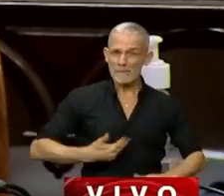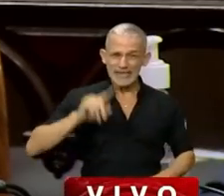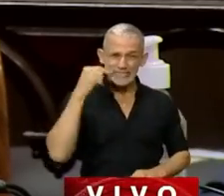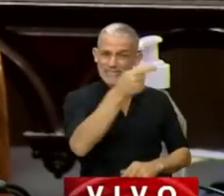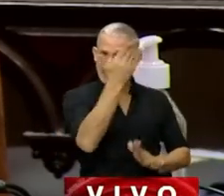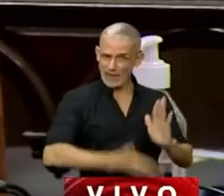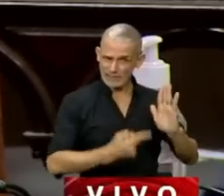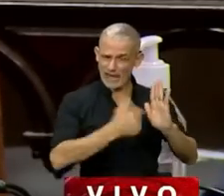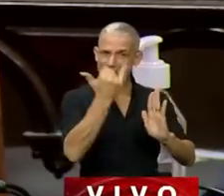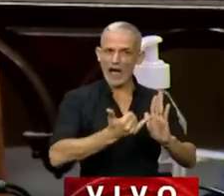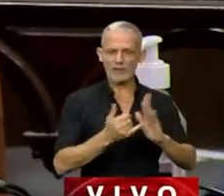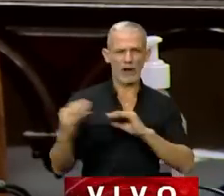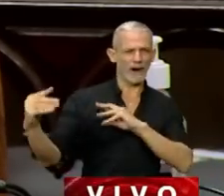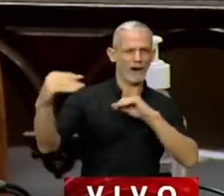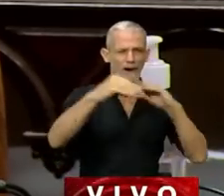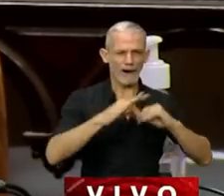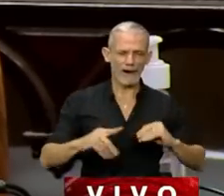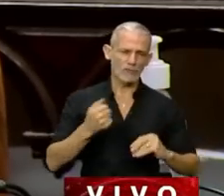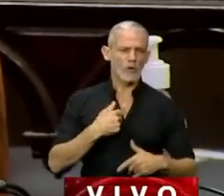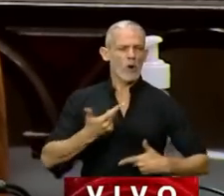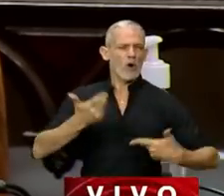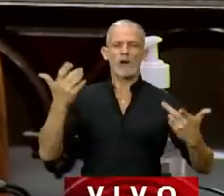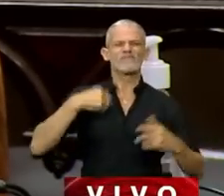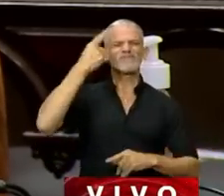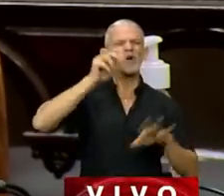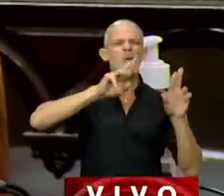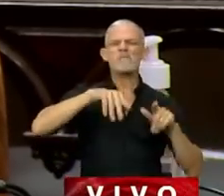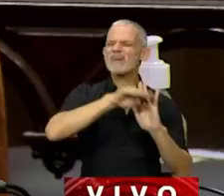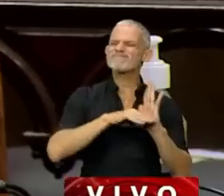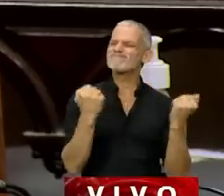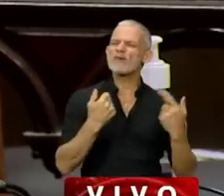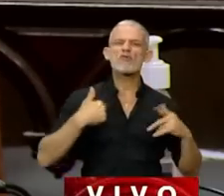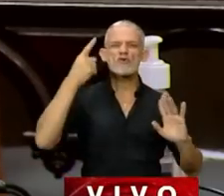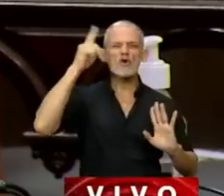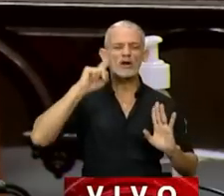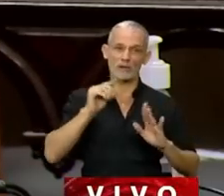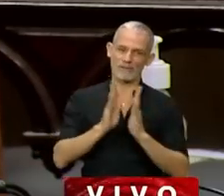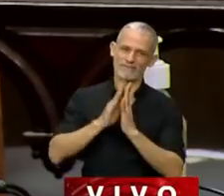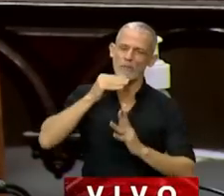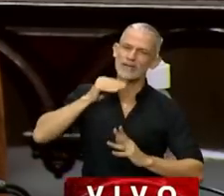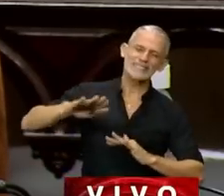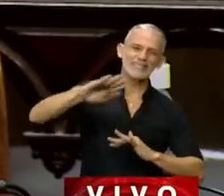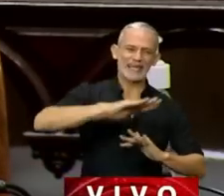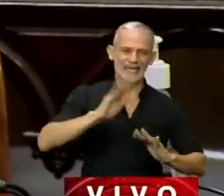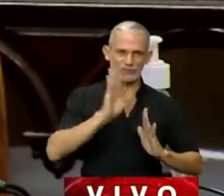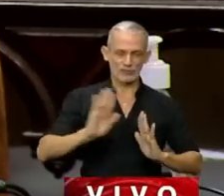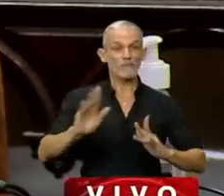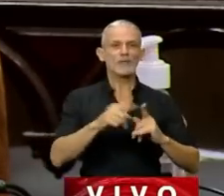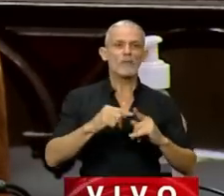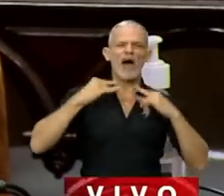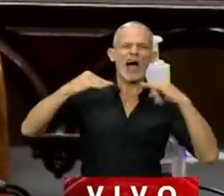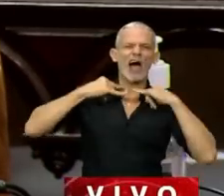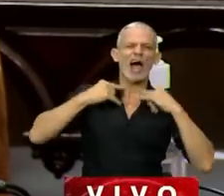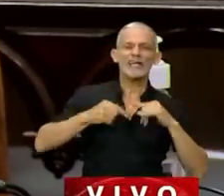presidente que dice y que se ufana de no creer en los planes económicos. Silencio, por favor. No van a poder con